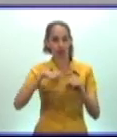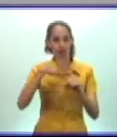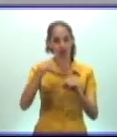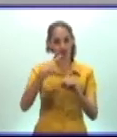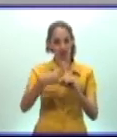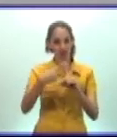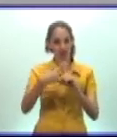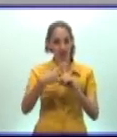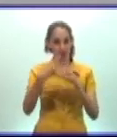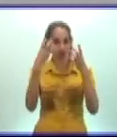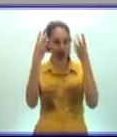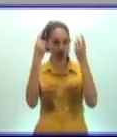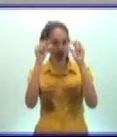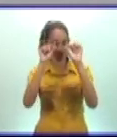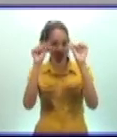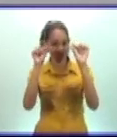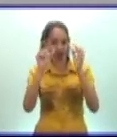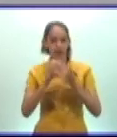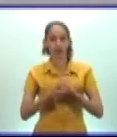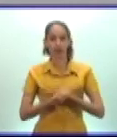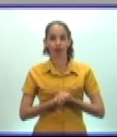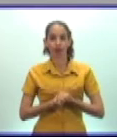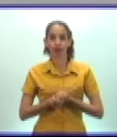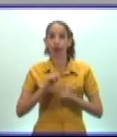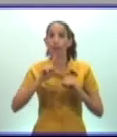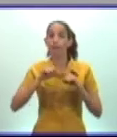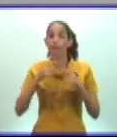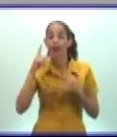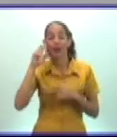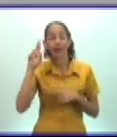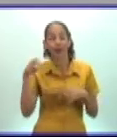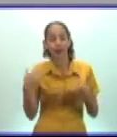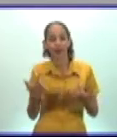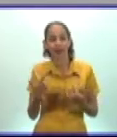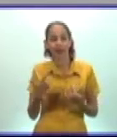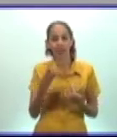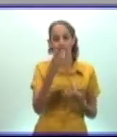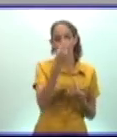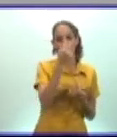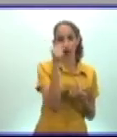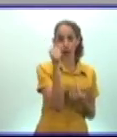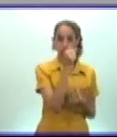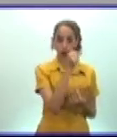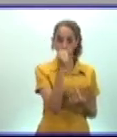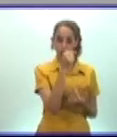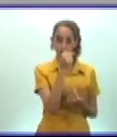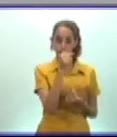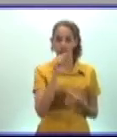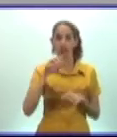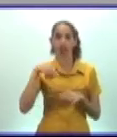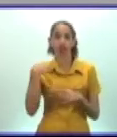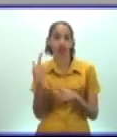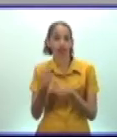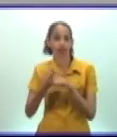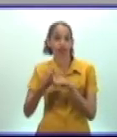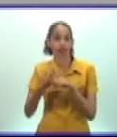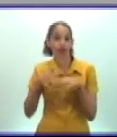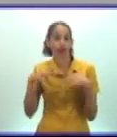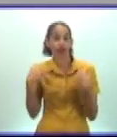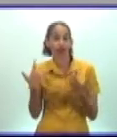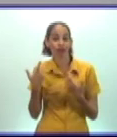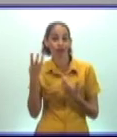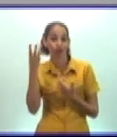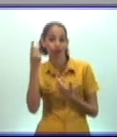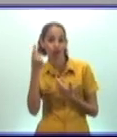Pero fíjense, tenemos un exponente positivo y uno negativo. Por lo tanto, el